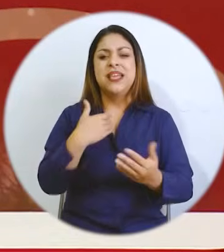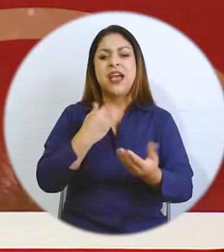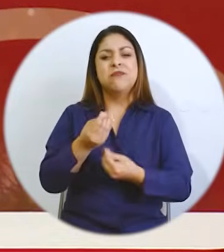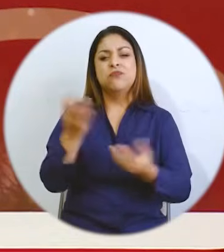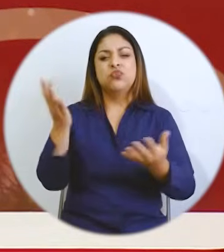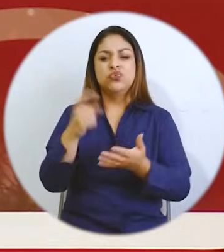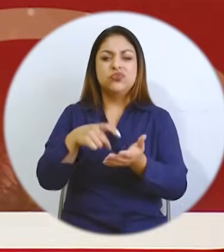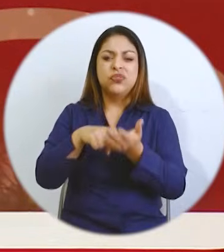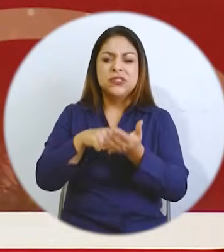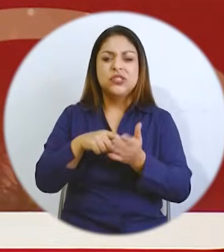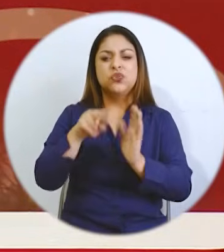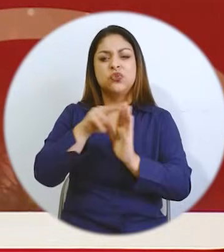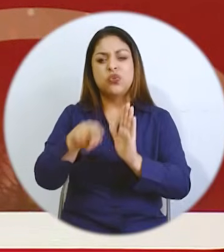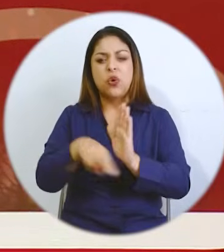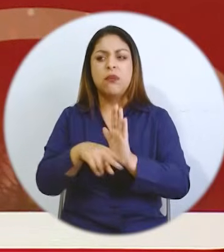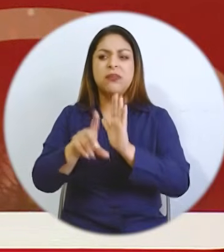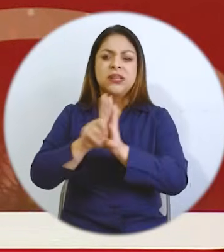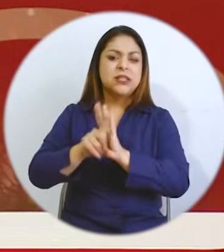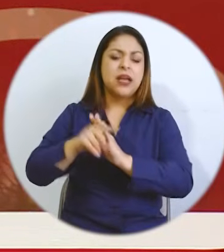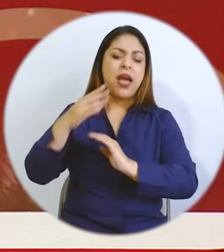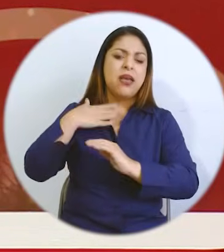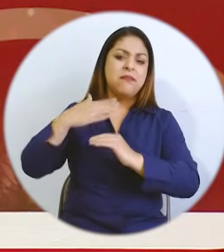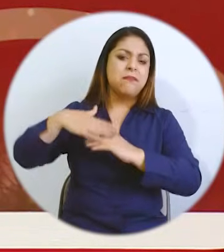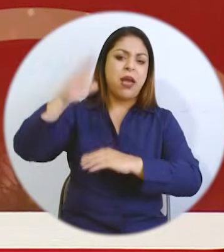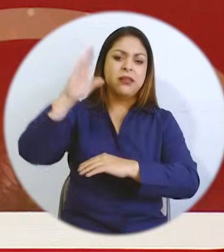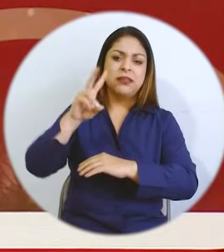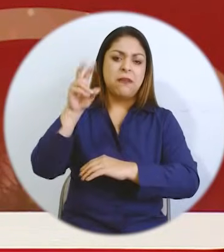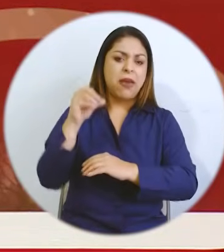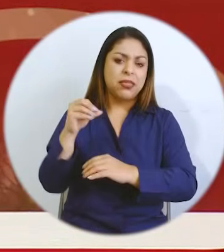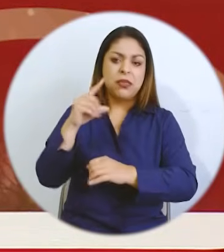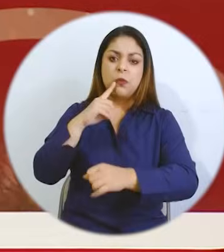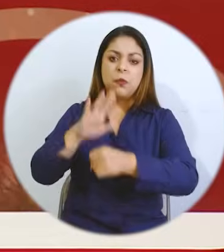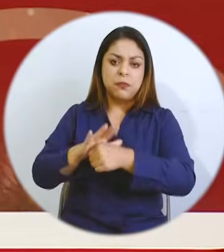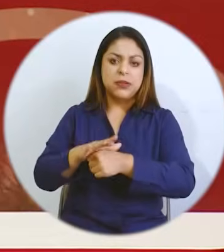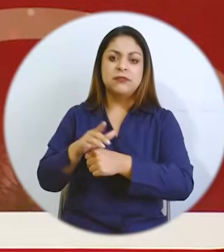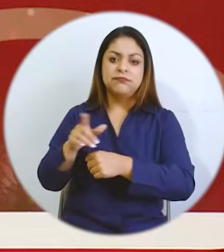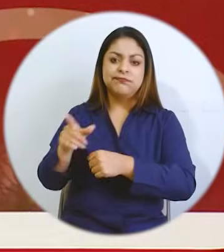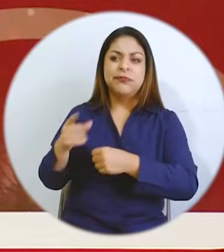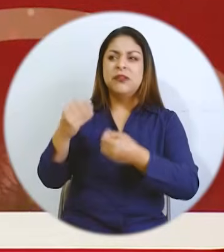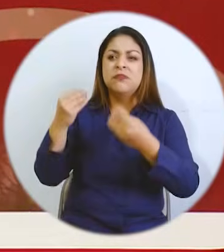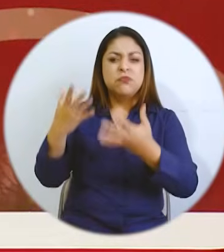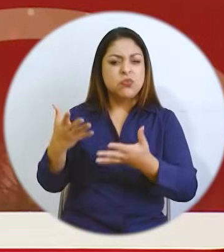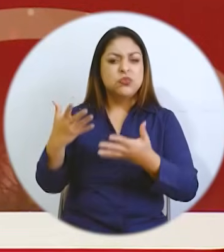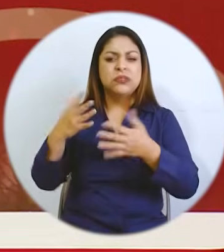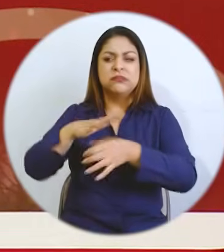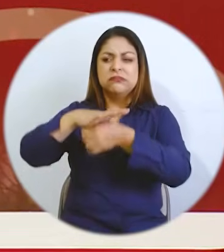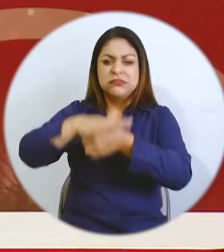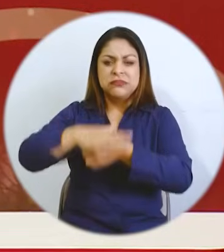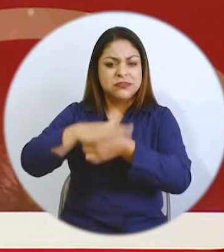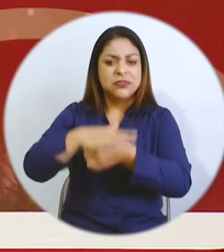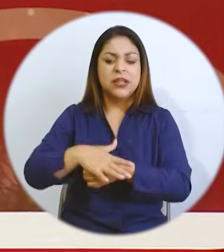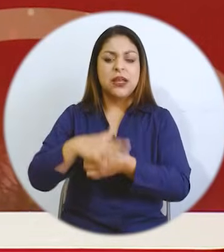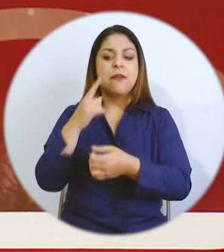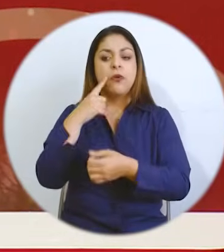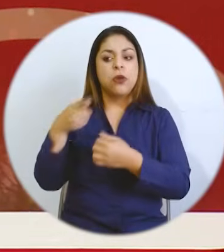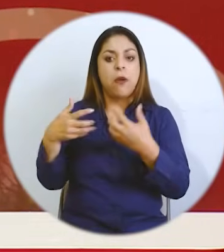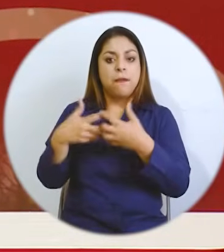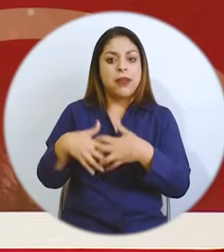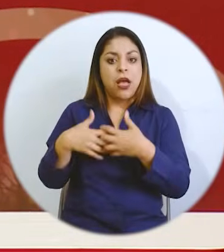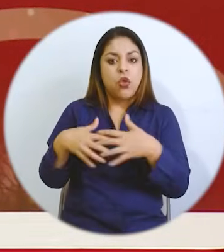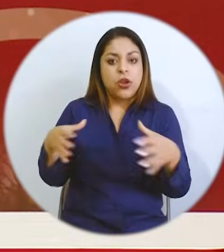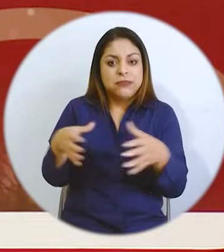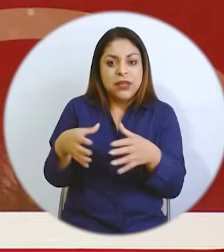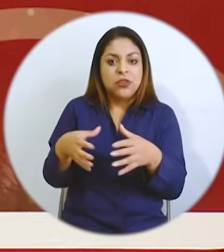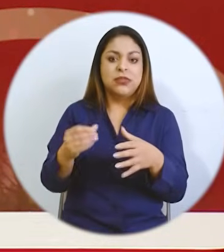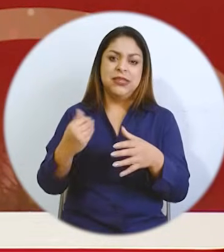cantidad de requisitos de normas, leyes, son más de 20 las que tienen que cumplir los acueductos en muchísimas aristas. Pone muchísima presión sobre estos operadores que